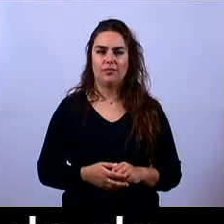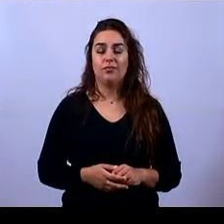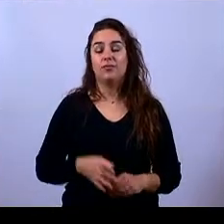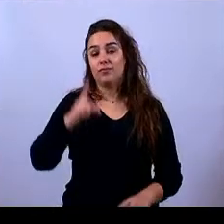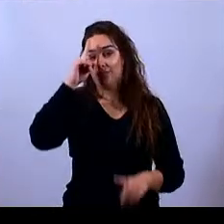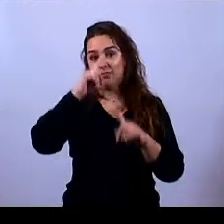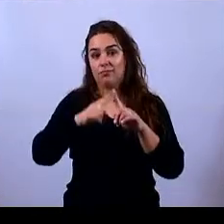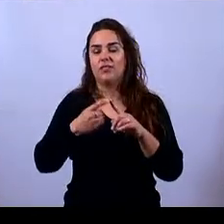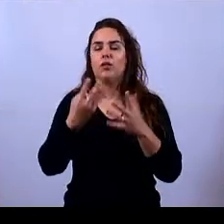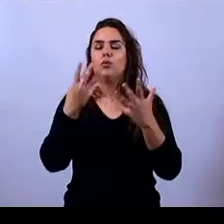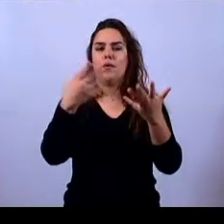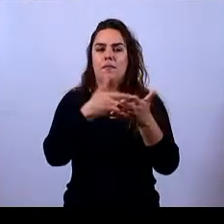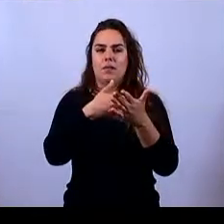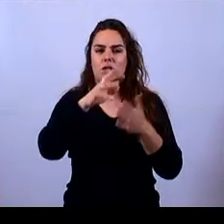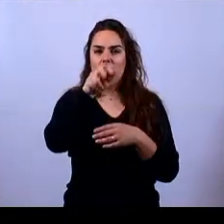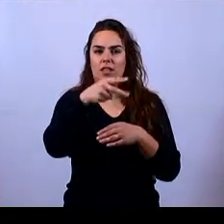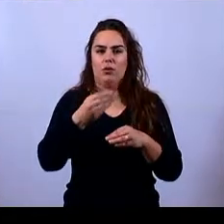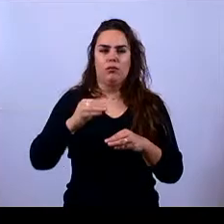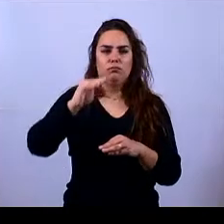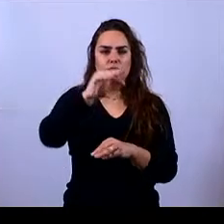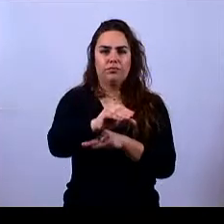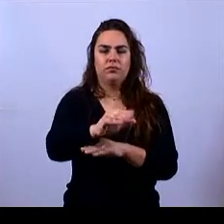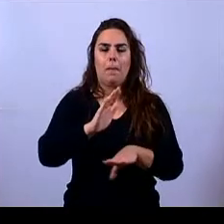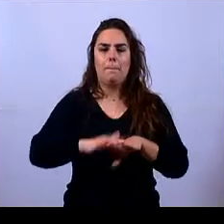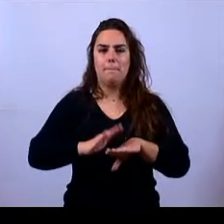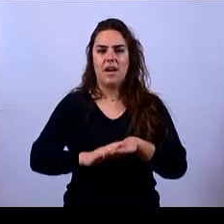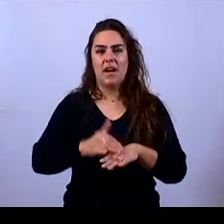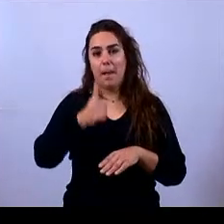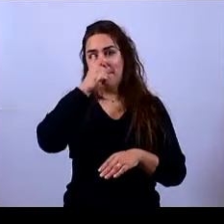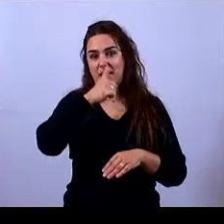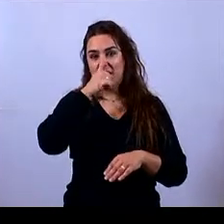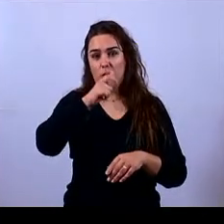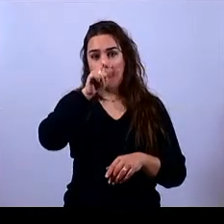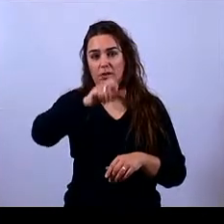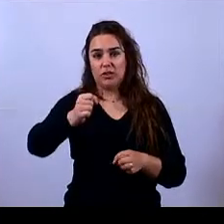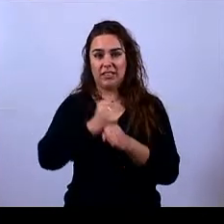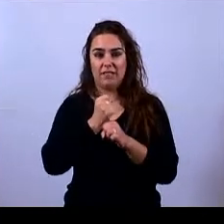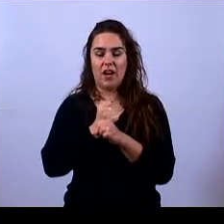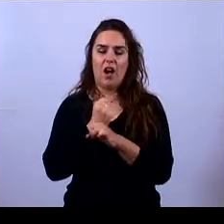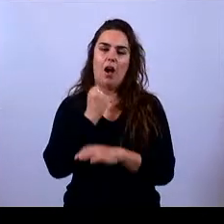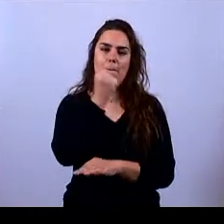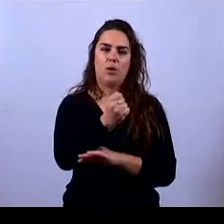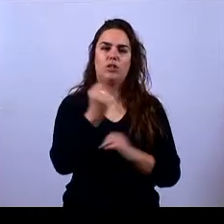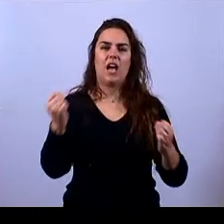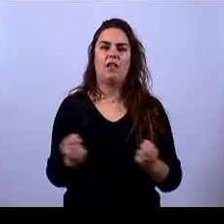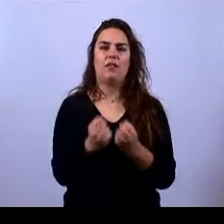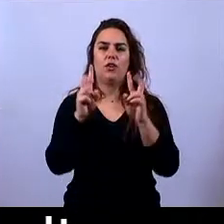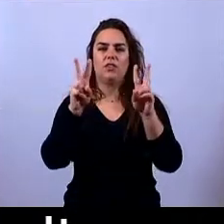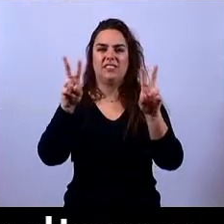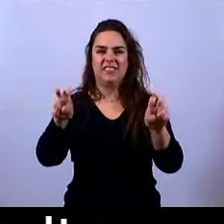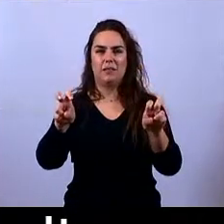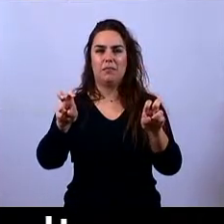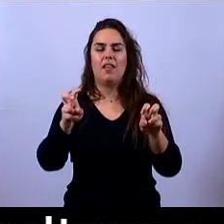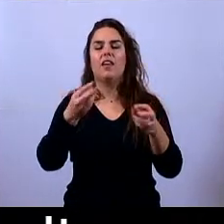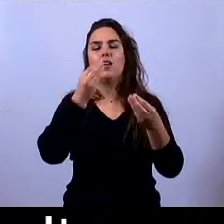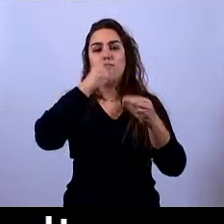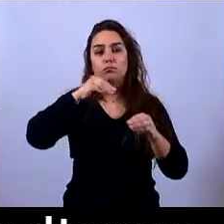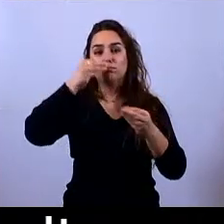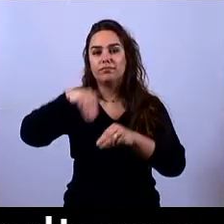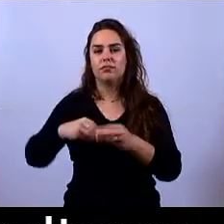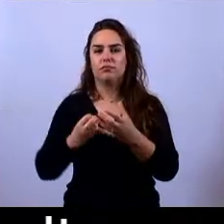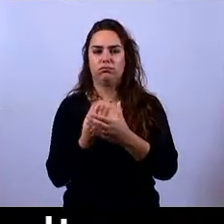Destinaremos 9 millones de euros para apoyar a los viticultores extremeños en acciones relacionadas con la replantación,